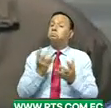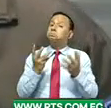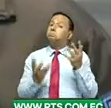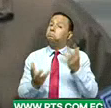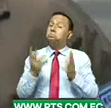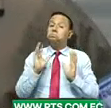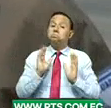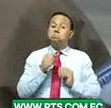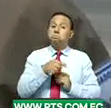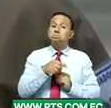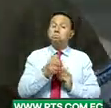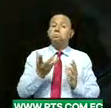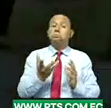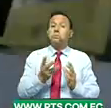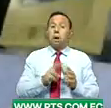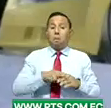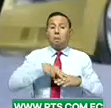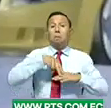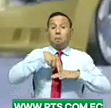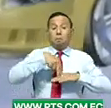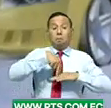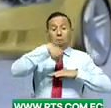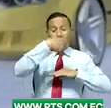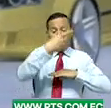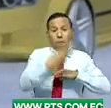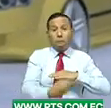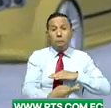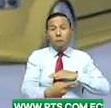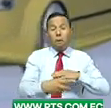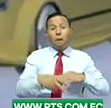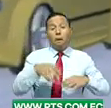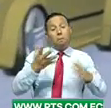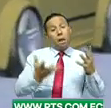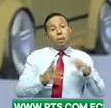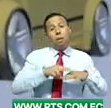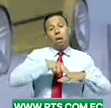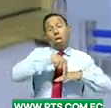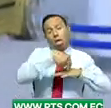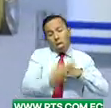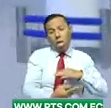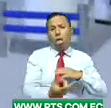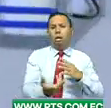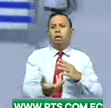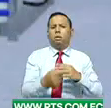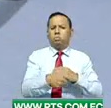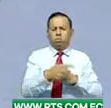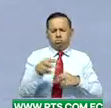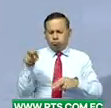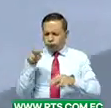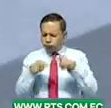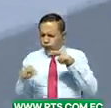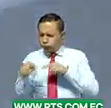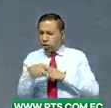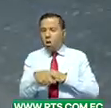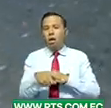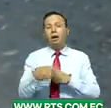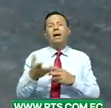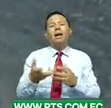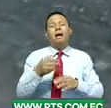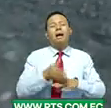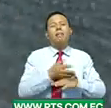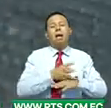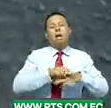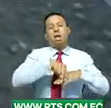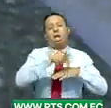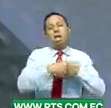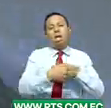cruzó hasta el río Daule y pudo haber caído debido a que las causas del fallecimiento indica el protocolo de autopsia